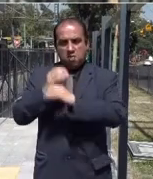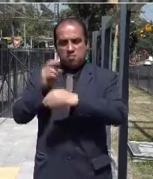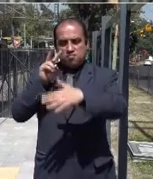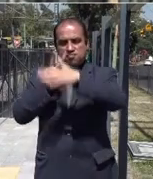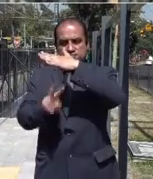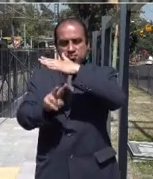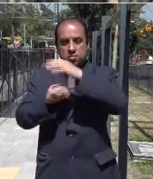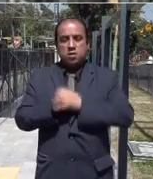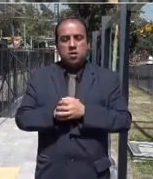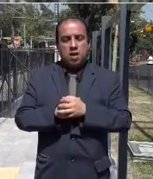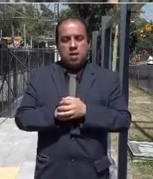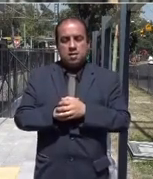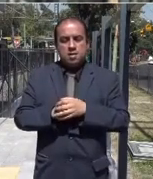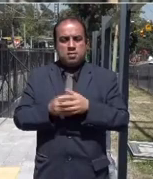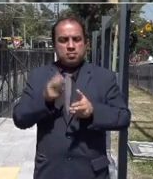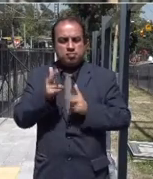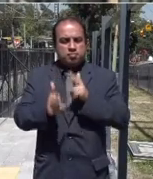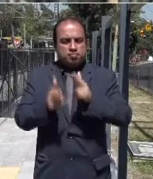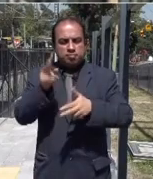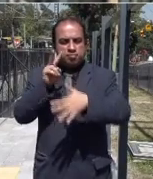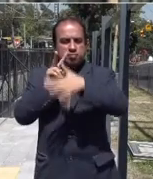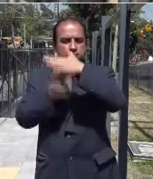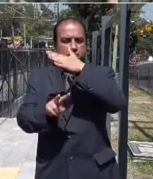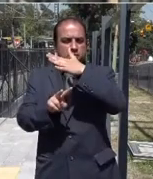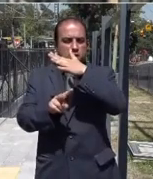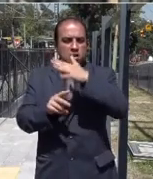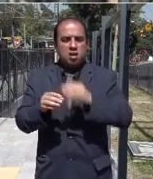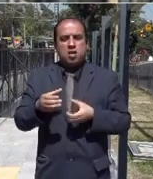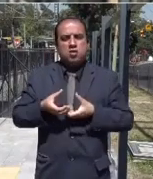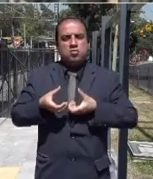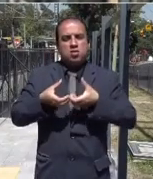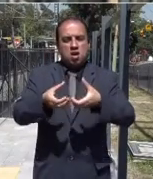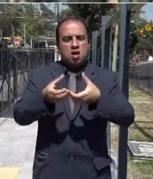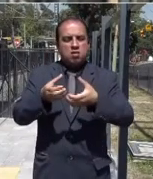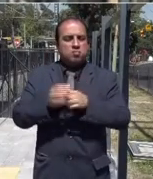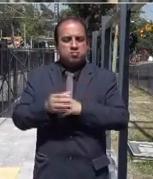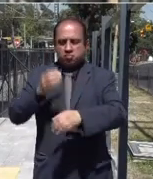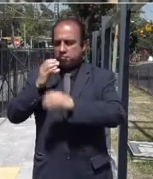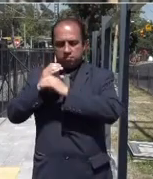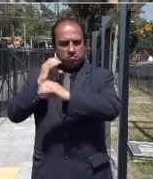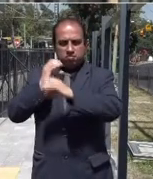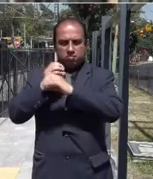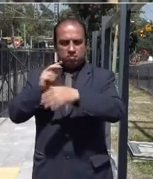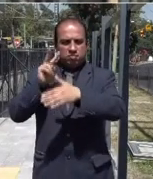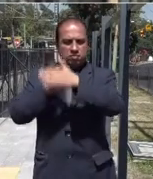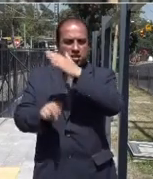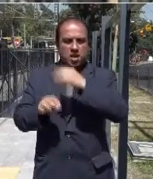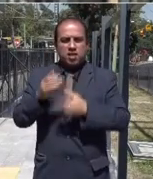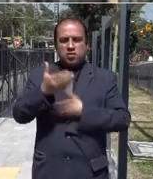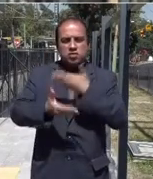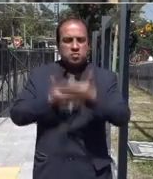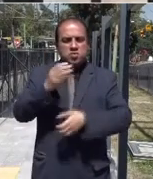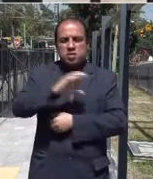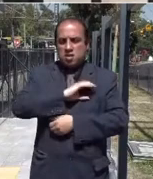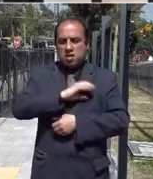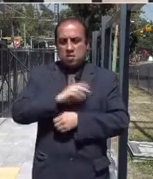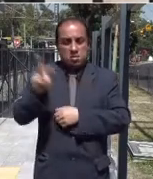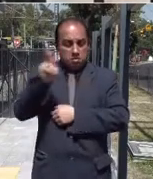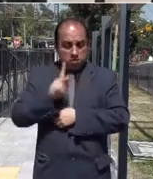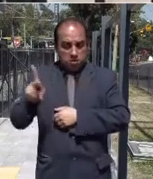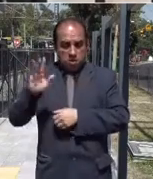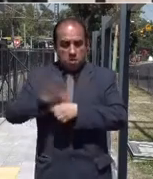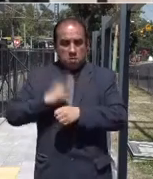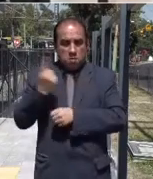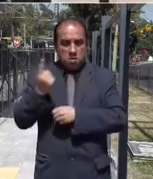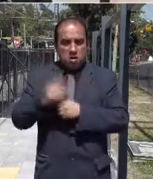y los trolebuses de la Ciudad de México son un servicio muy querido por la población. Son un servicio querido porque la calidad del servicio